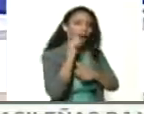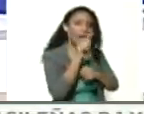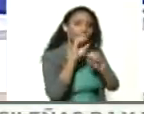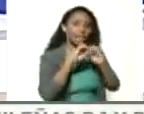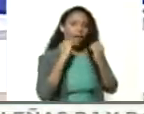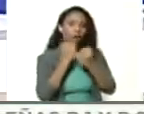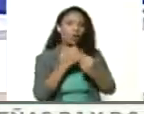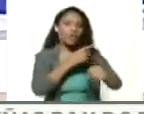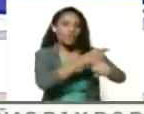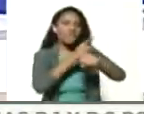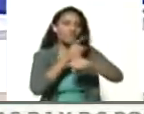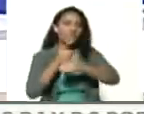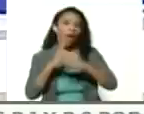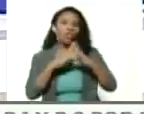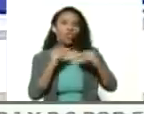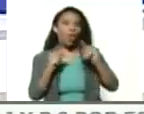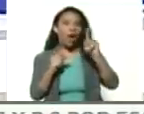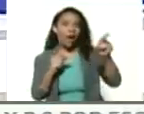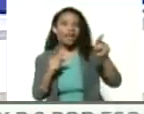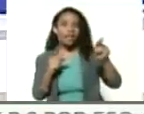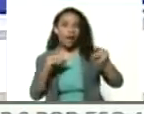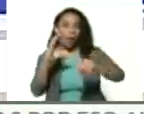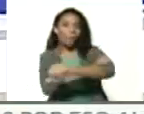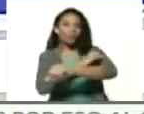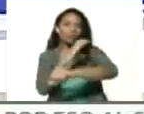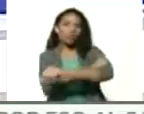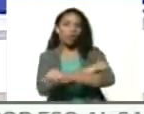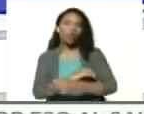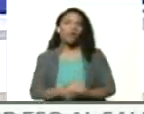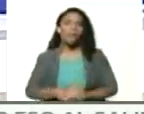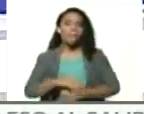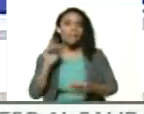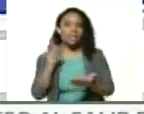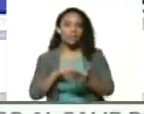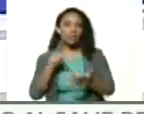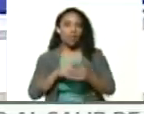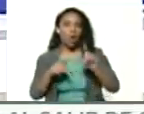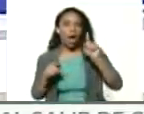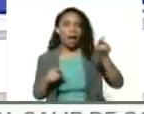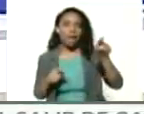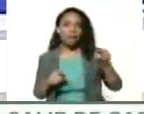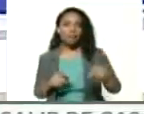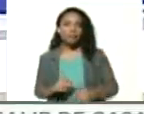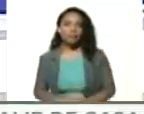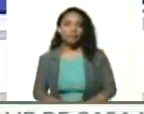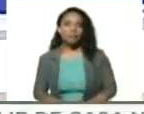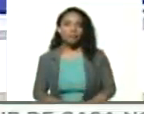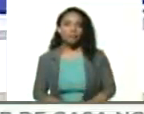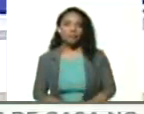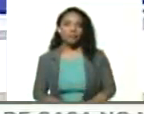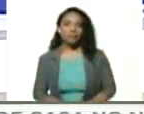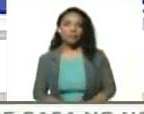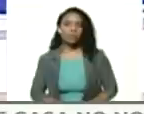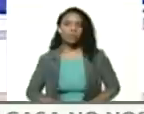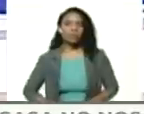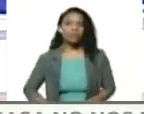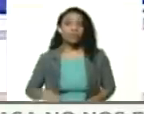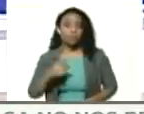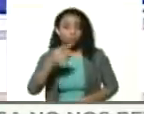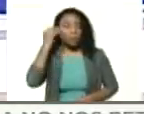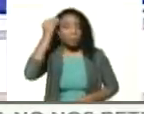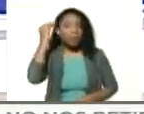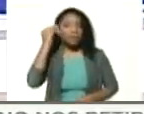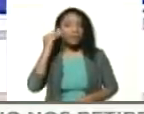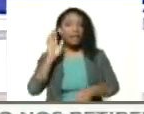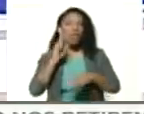salón y fusilaran a toda la oligarquía presente allí. ¿Tú te imaginas, Ernesto, qué